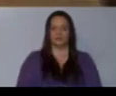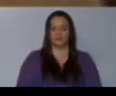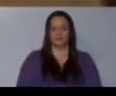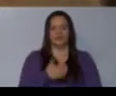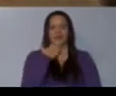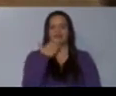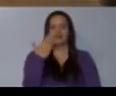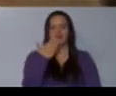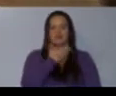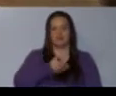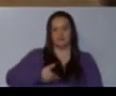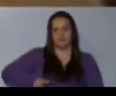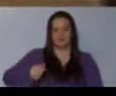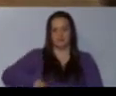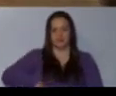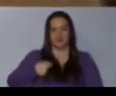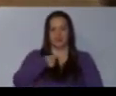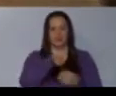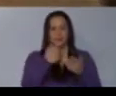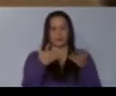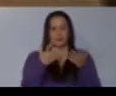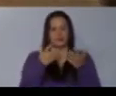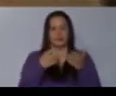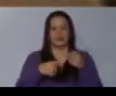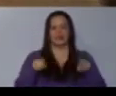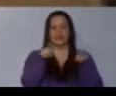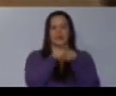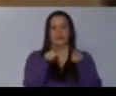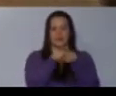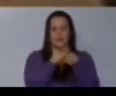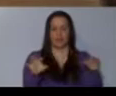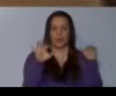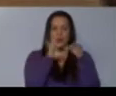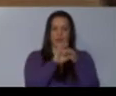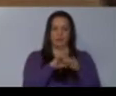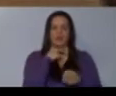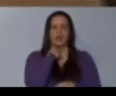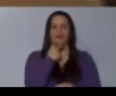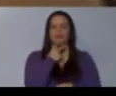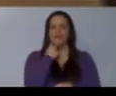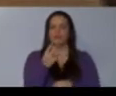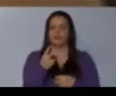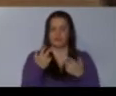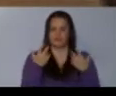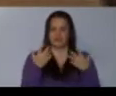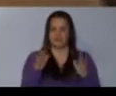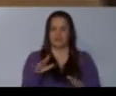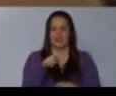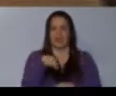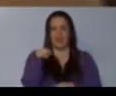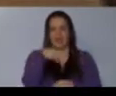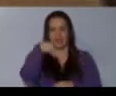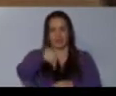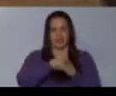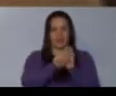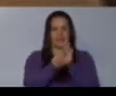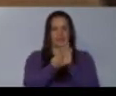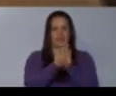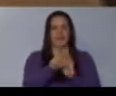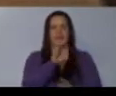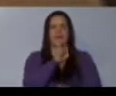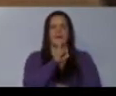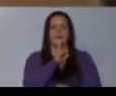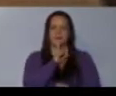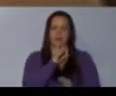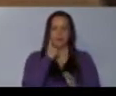muchas gracias presidente yo también quisiera unirme a las voces que en este plenario legislativo han hecho